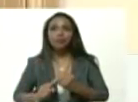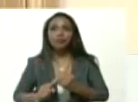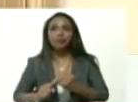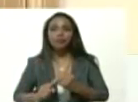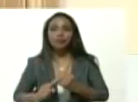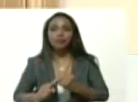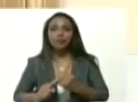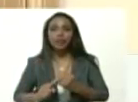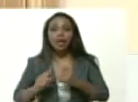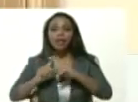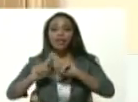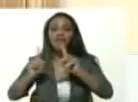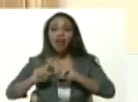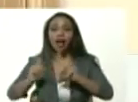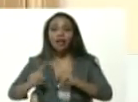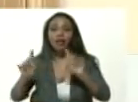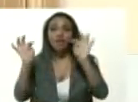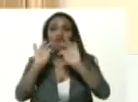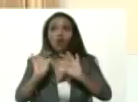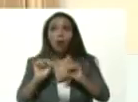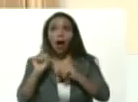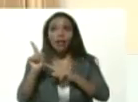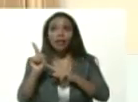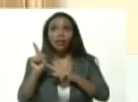en sus distintas modalidades. Esto es un tapaboca que hizo Silvia en la casa,